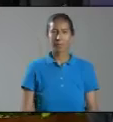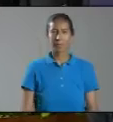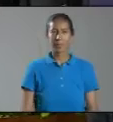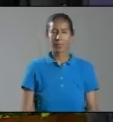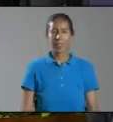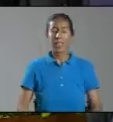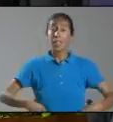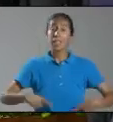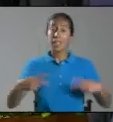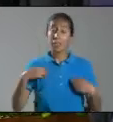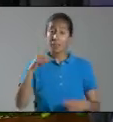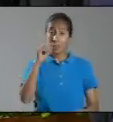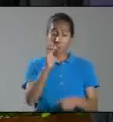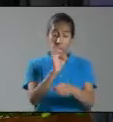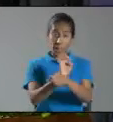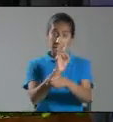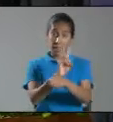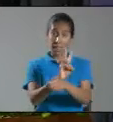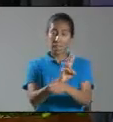Y a vivir un evangelio de rutina.